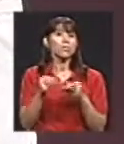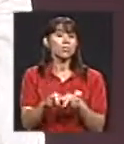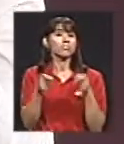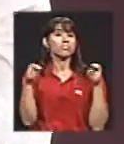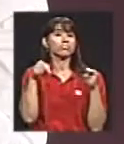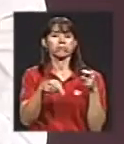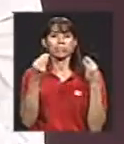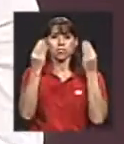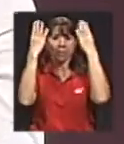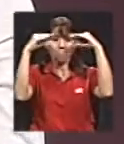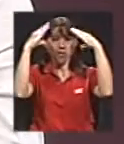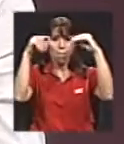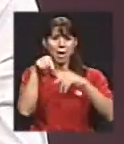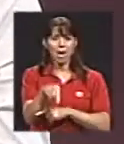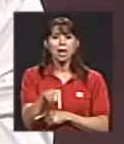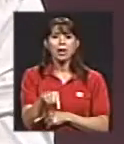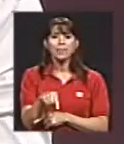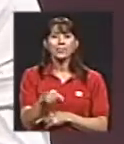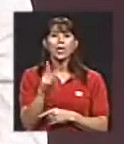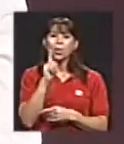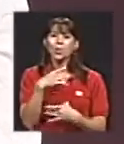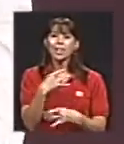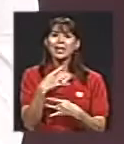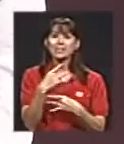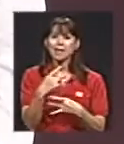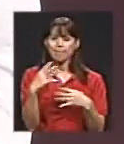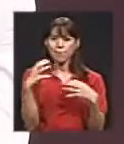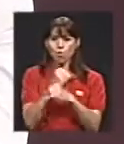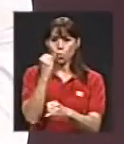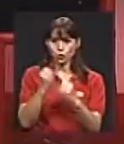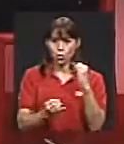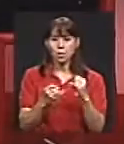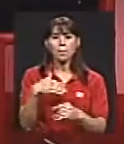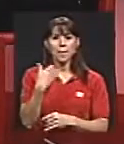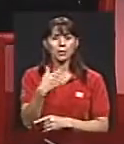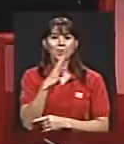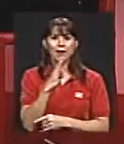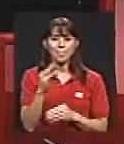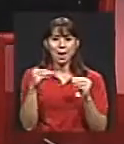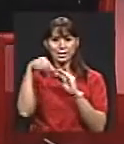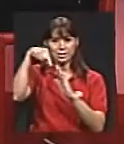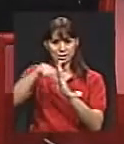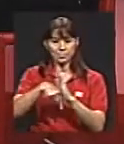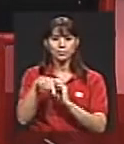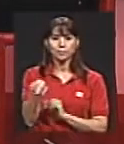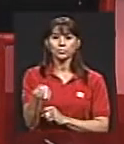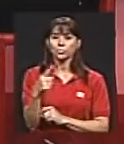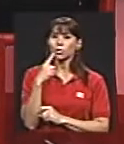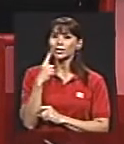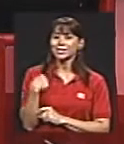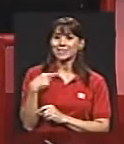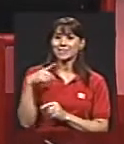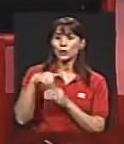y una de las interesantes conclusiones vamos a hablar ahora más detalles sobre eso que usted nos está diciendo diputada